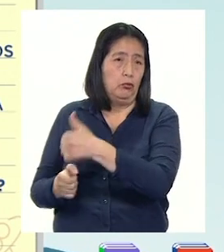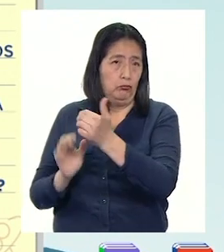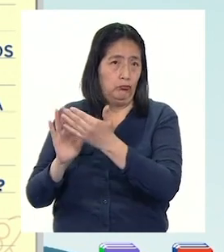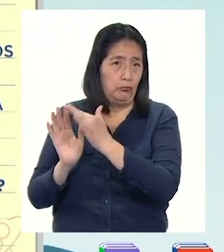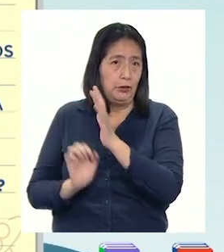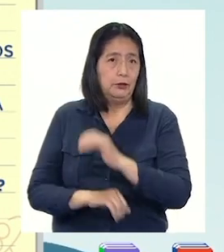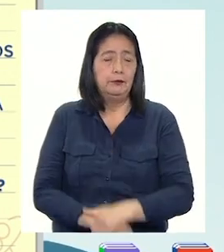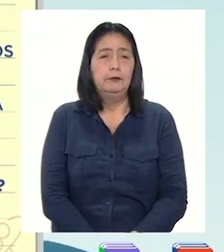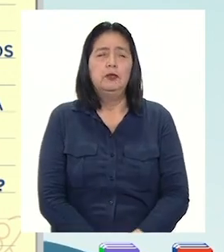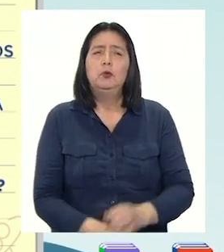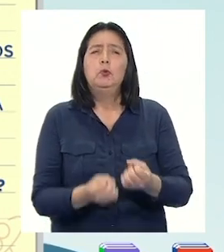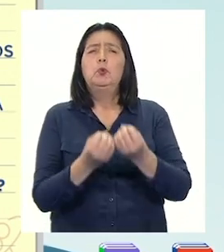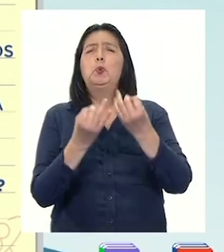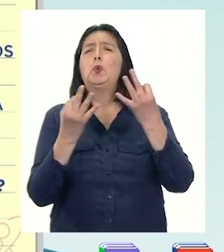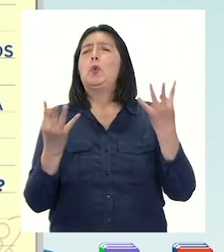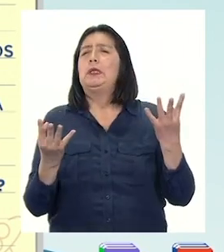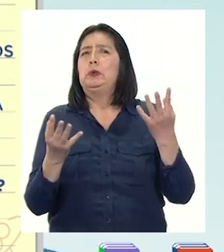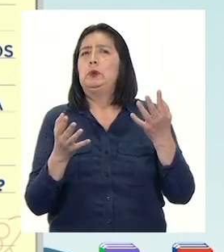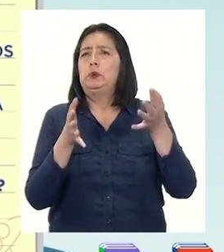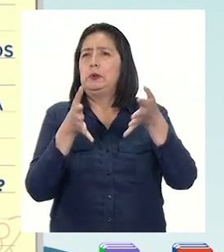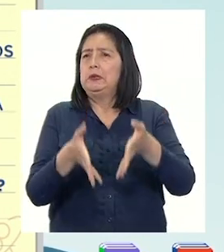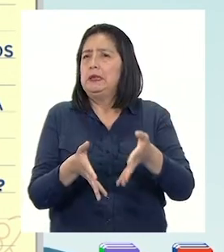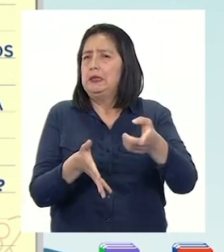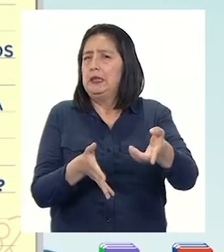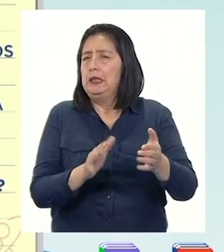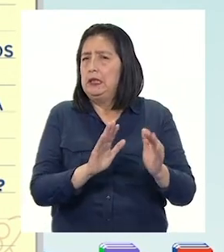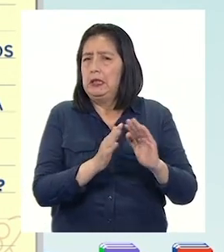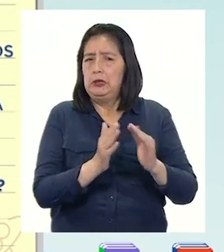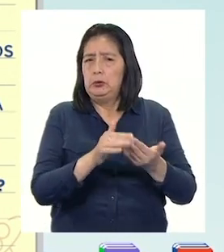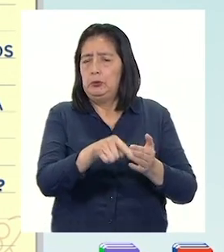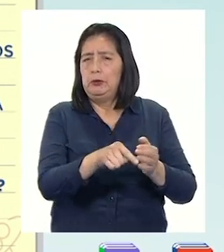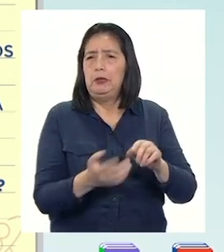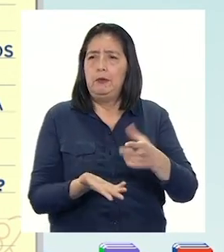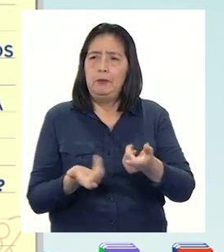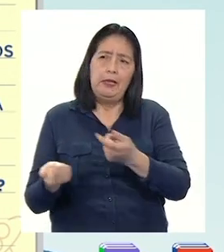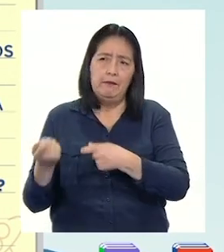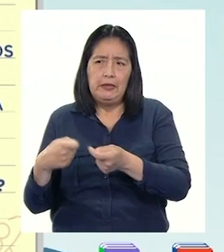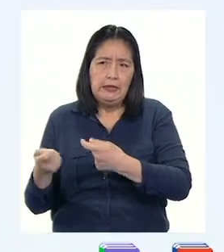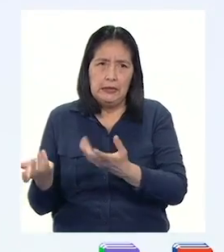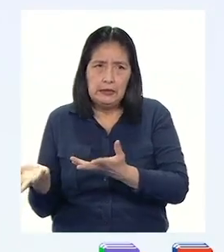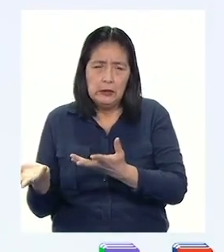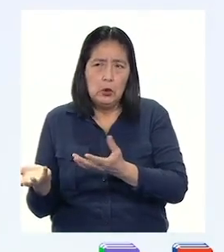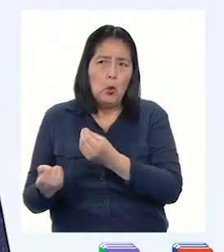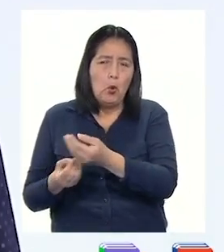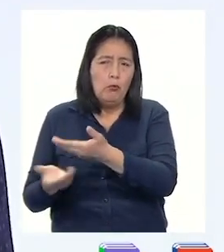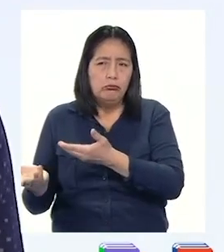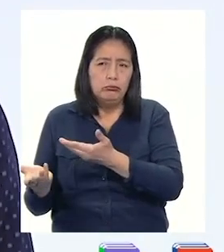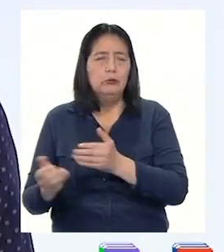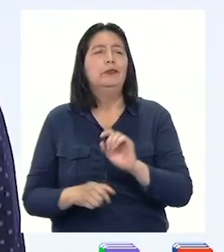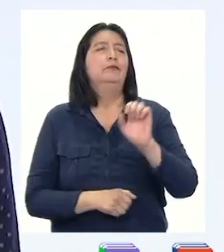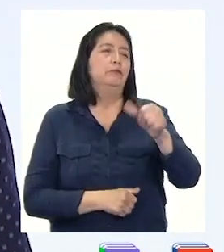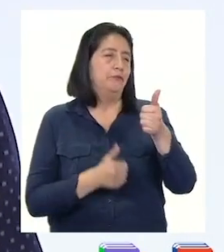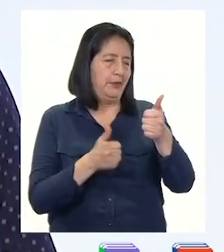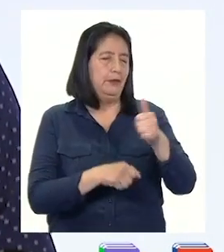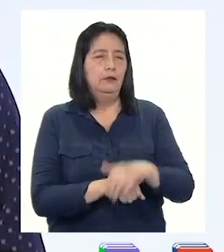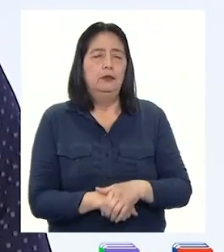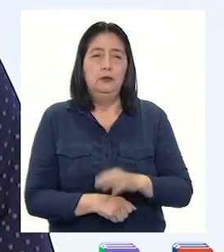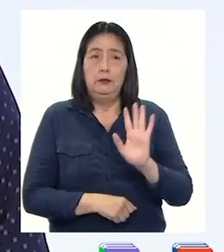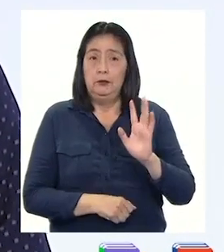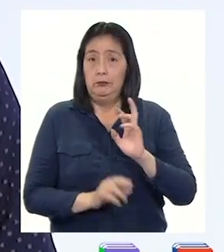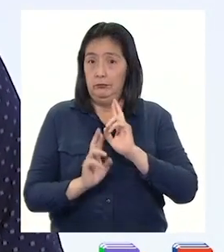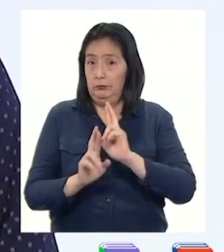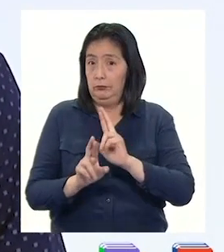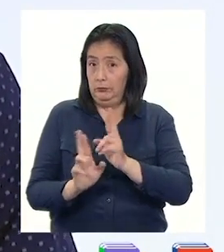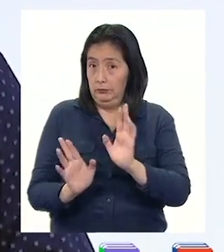comunidad. ¿Cuántos sacos le quedará a esta comunidad para el comercio o intercambio? ¡Muy bien! Y para